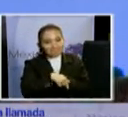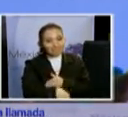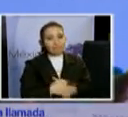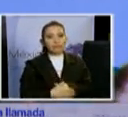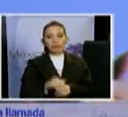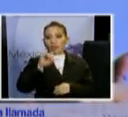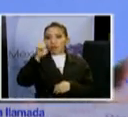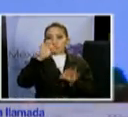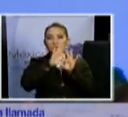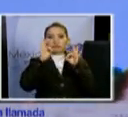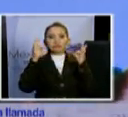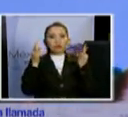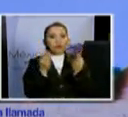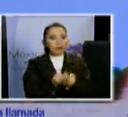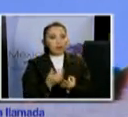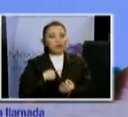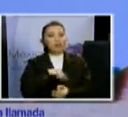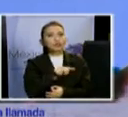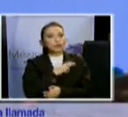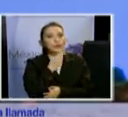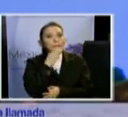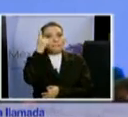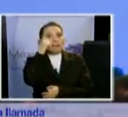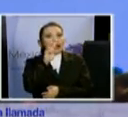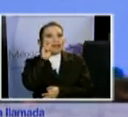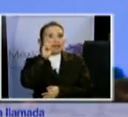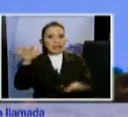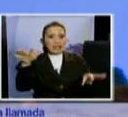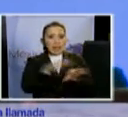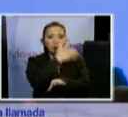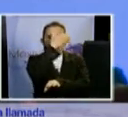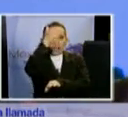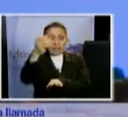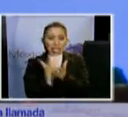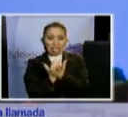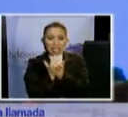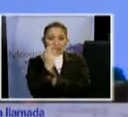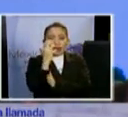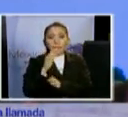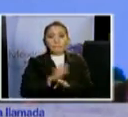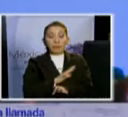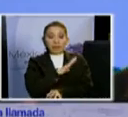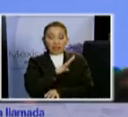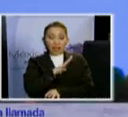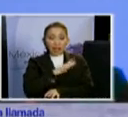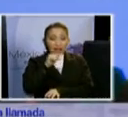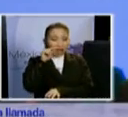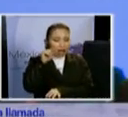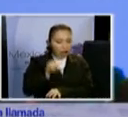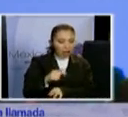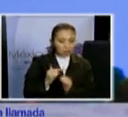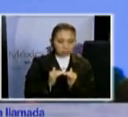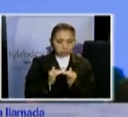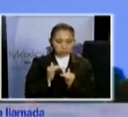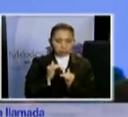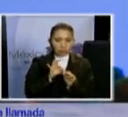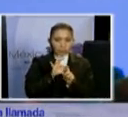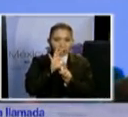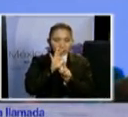95%. ¿Qué otras maneras hemos usado para medir el impacto del cambio climático? Bueno, primero que nada, porque ha habido un aumento